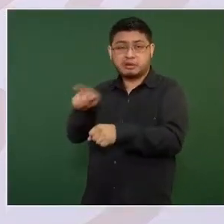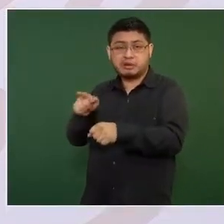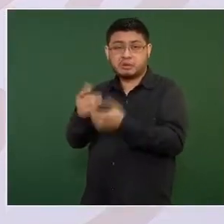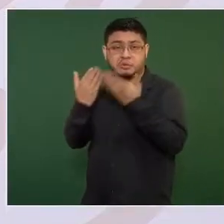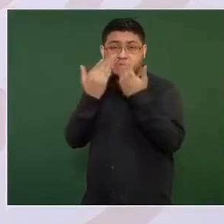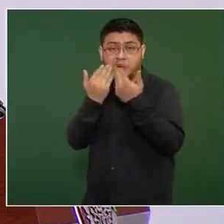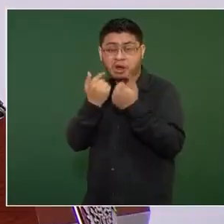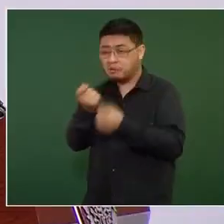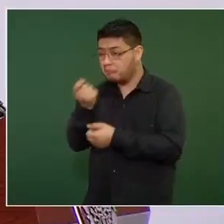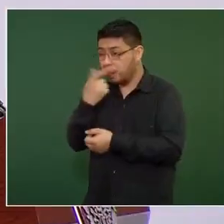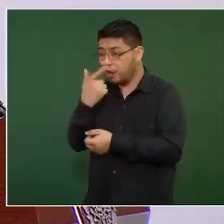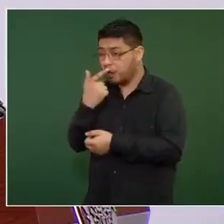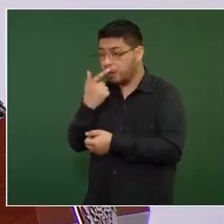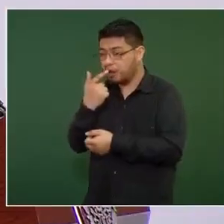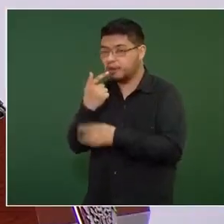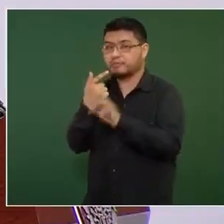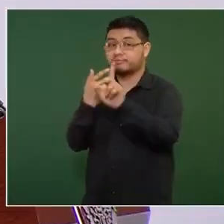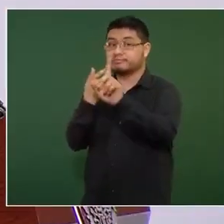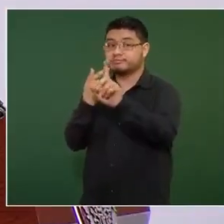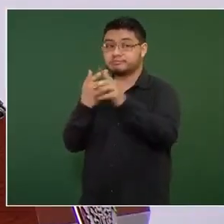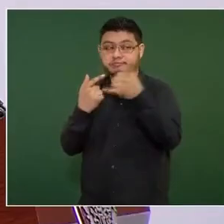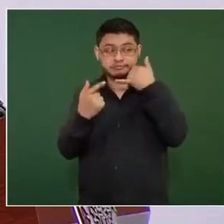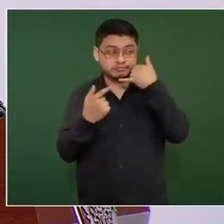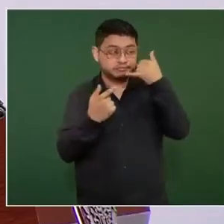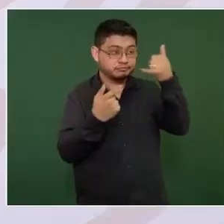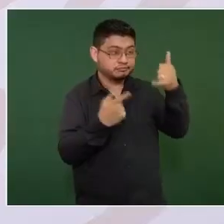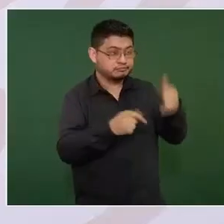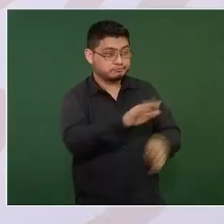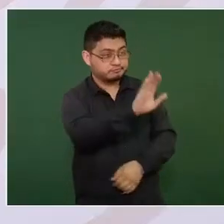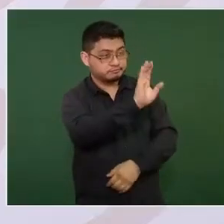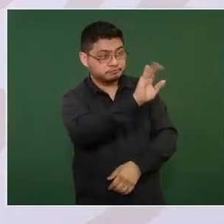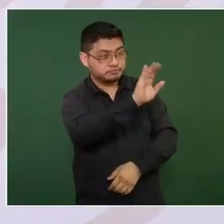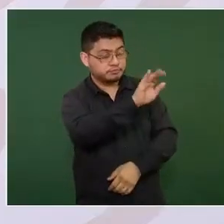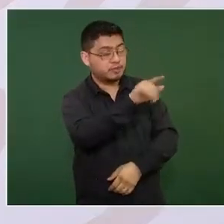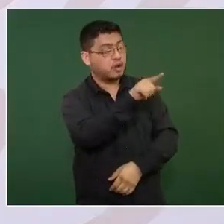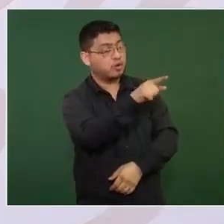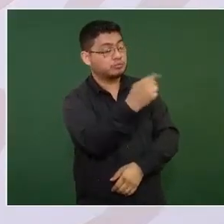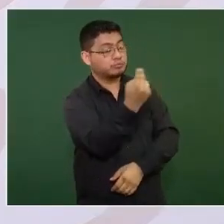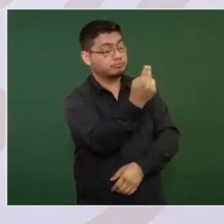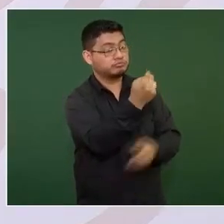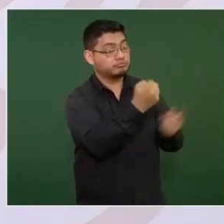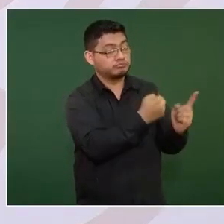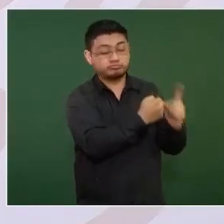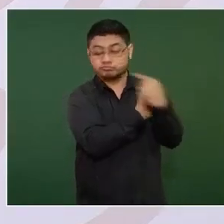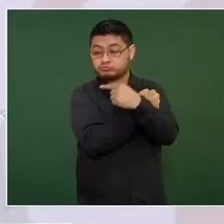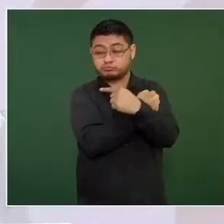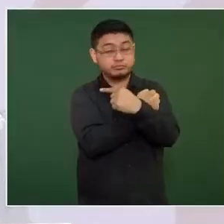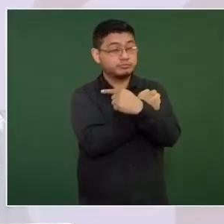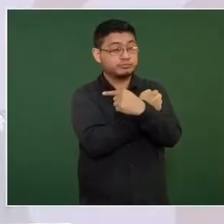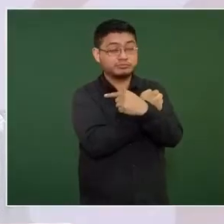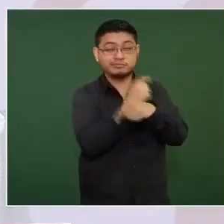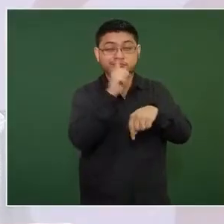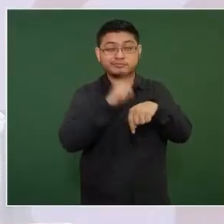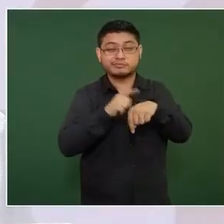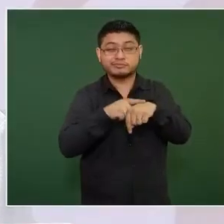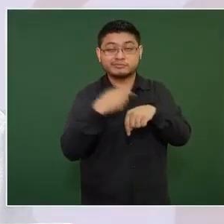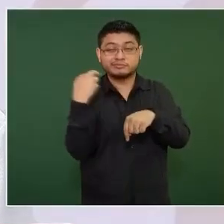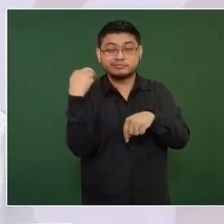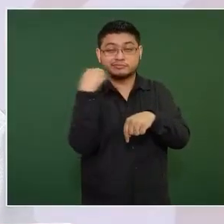un medicamento, se va a hablar a esa farmacia central y en 24 horas va a llegar el